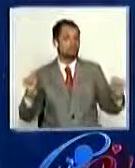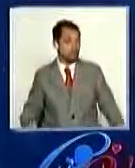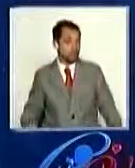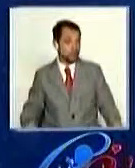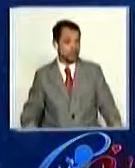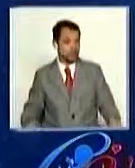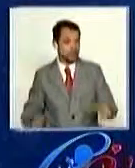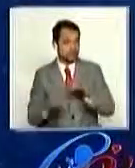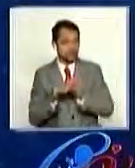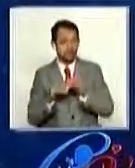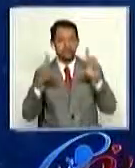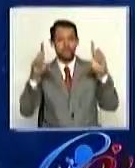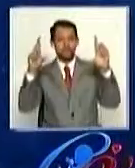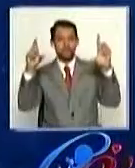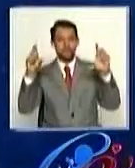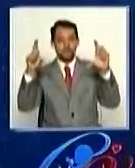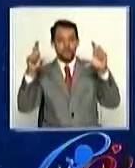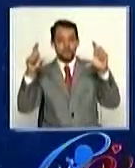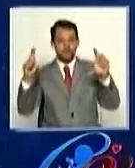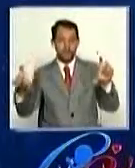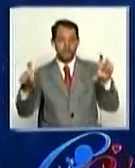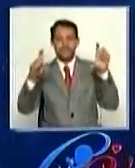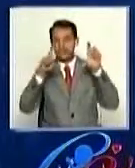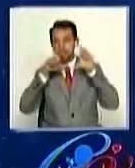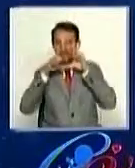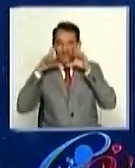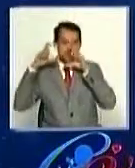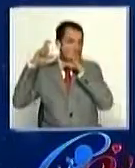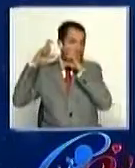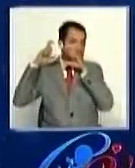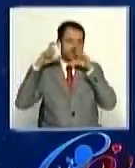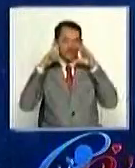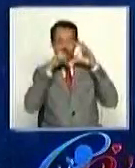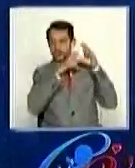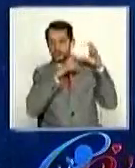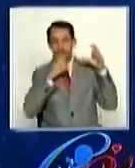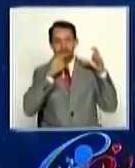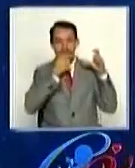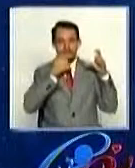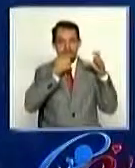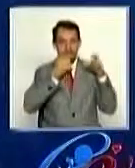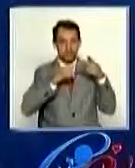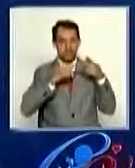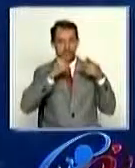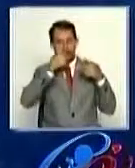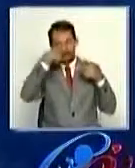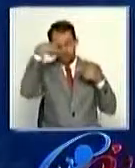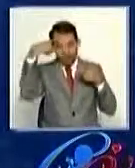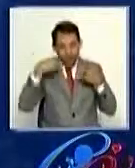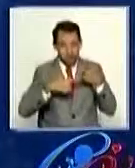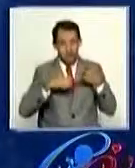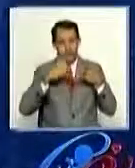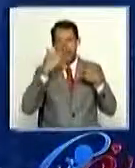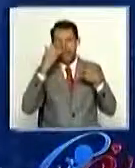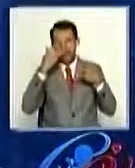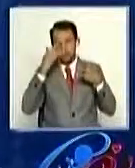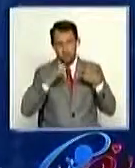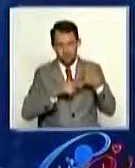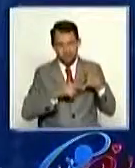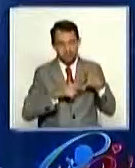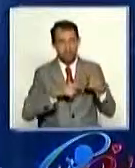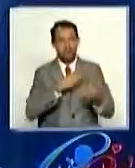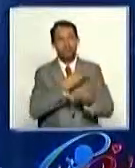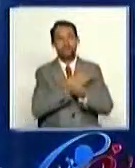Con una imagen radiográfica nosotros vamos a ver en tonos grises, blancos y negros las estructuras